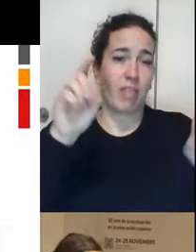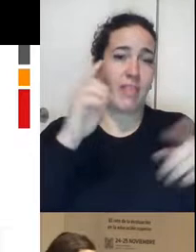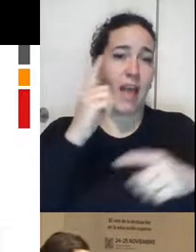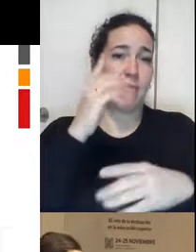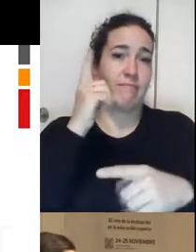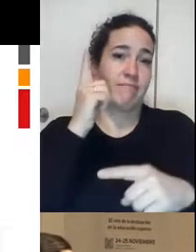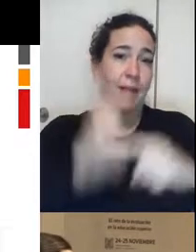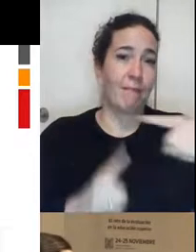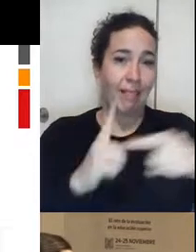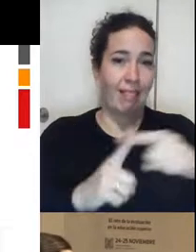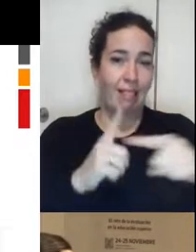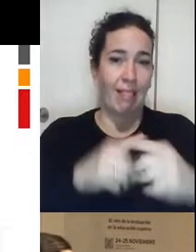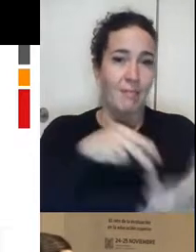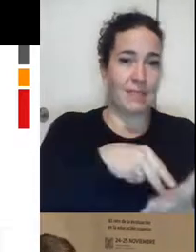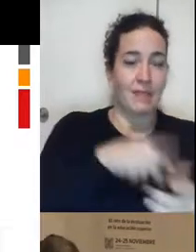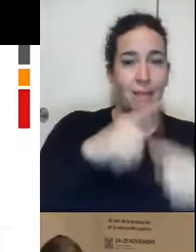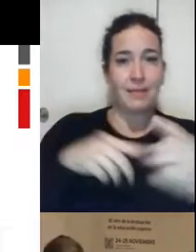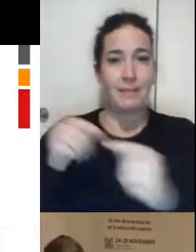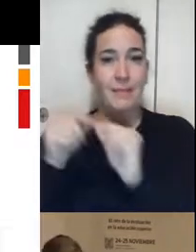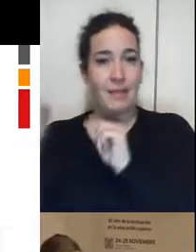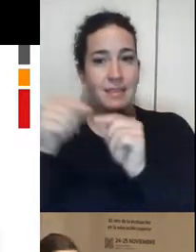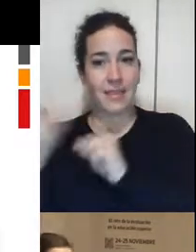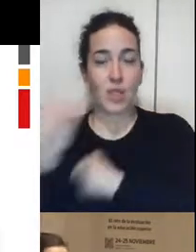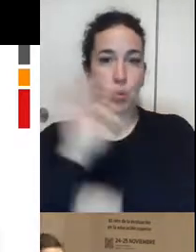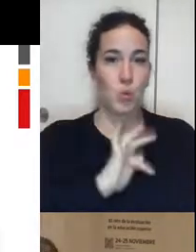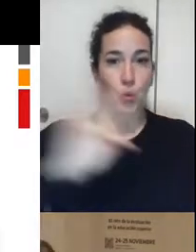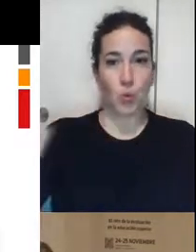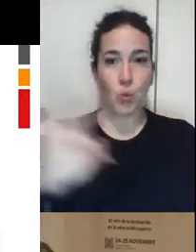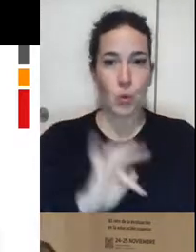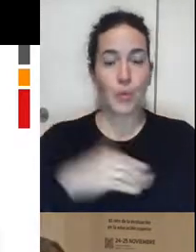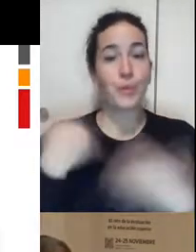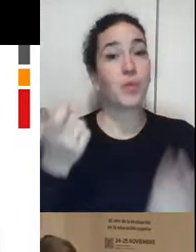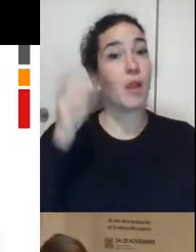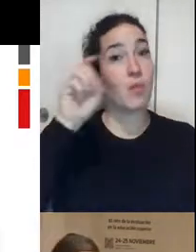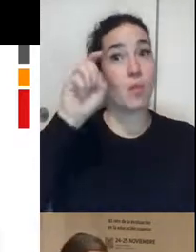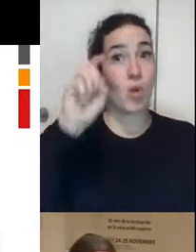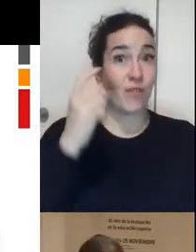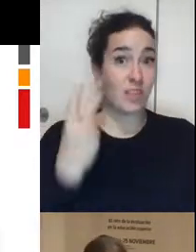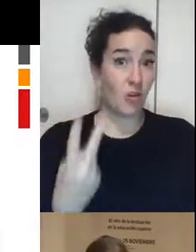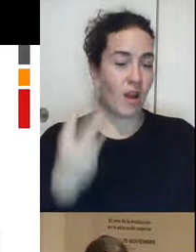turnos y las profesoras, muchísimas gracias, planteamos